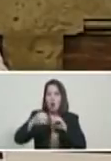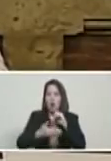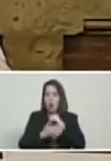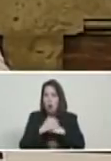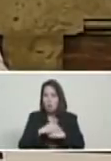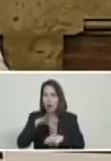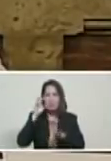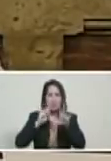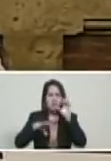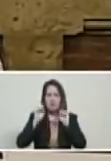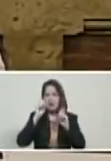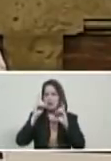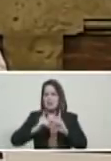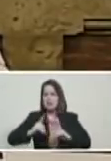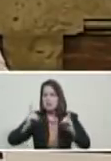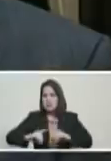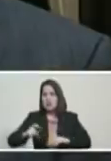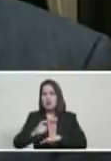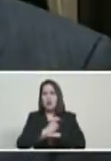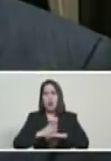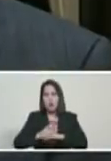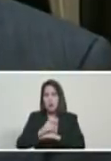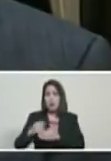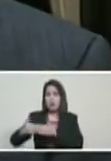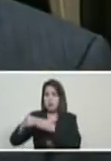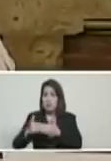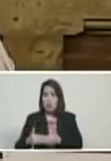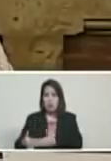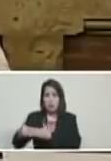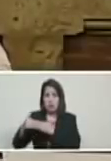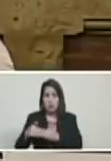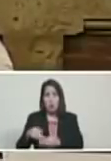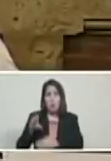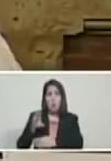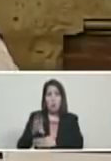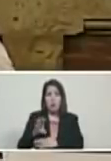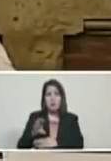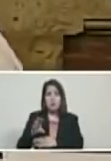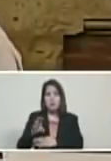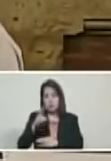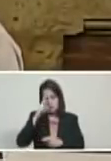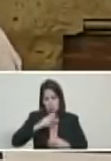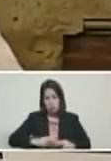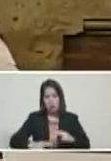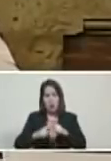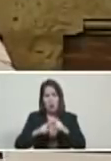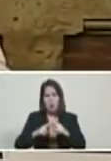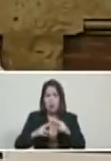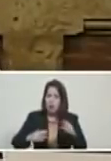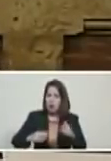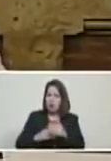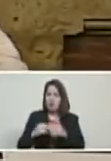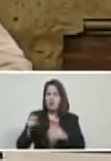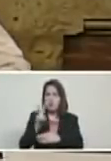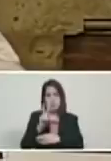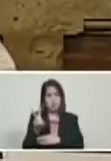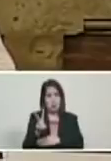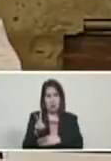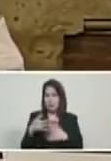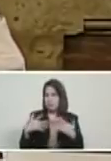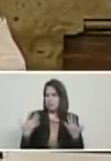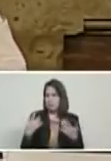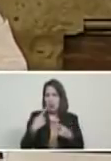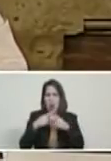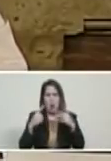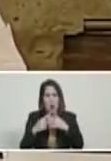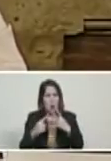decisiones que toma el gobierno de Estados Unidos contra un país noble como Venezuela. Son decisiones locas, no las puedo calificar de otra